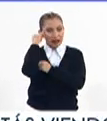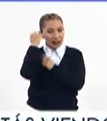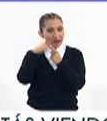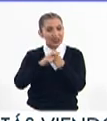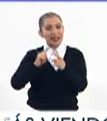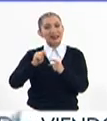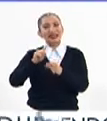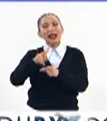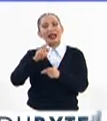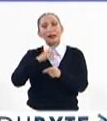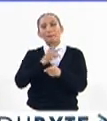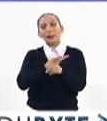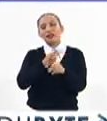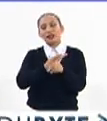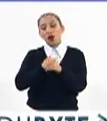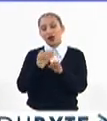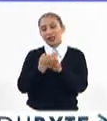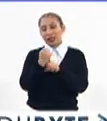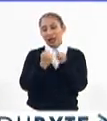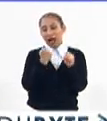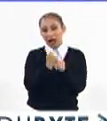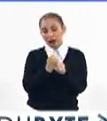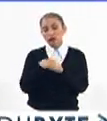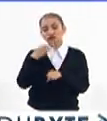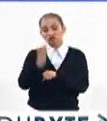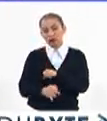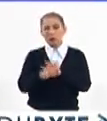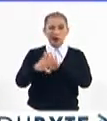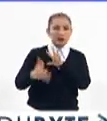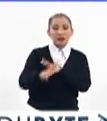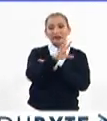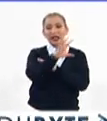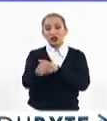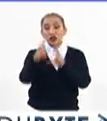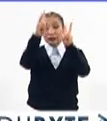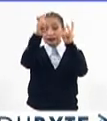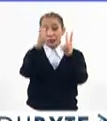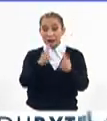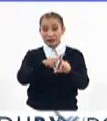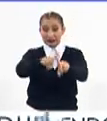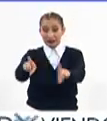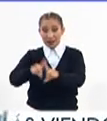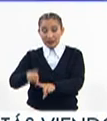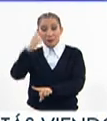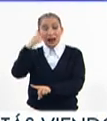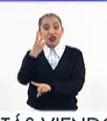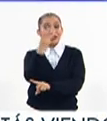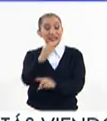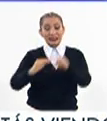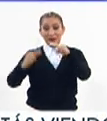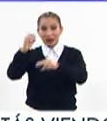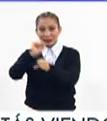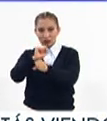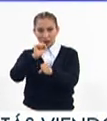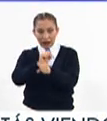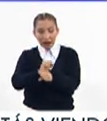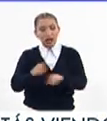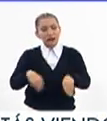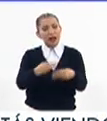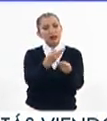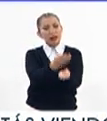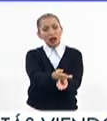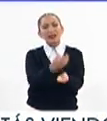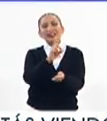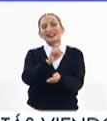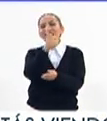indígena y telebachillerato. Para el actual ciclo escolar se aprobaron alrededor de 500 títulos diferentes para los 3 grados de secundaria y se